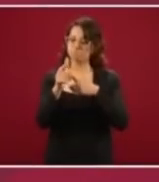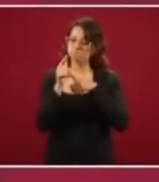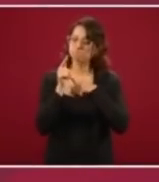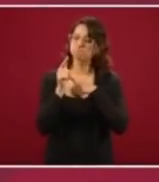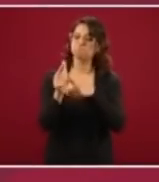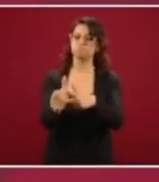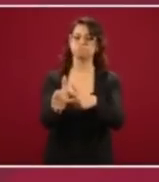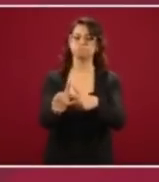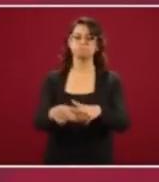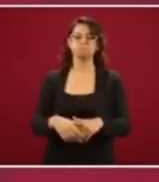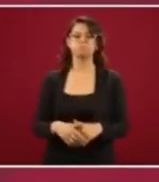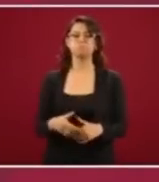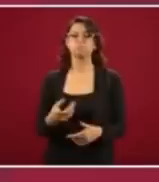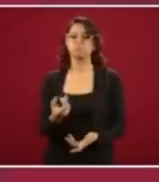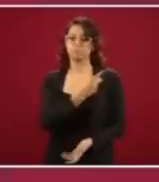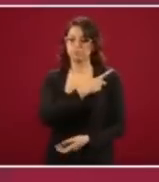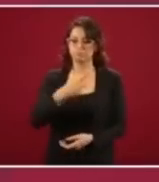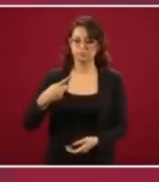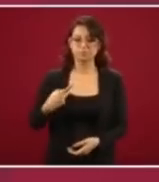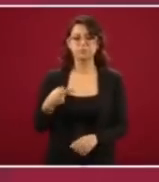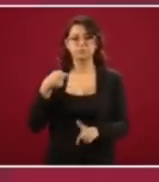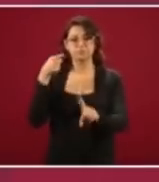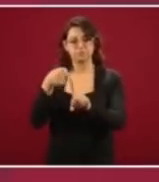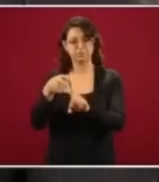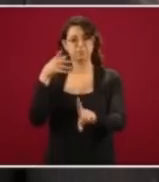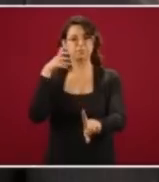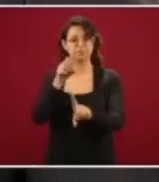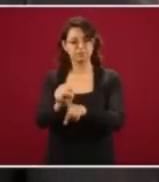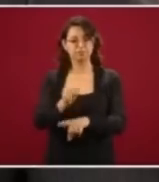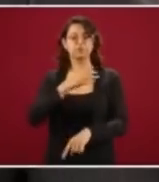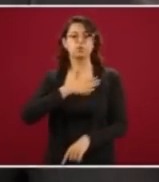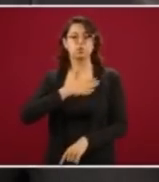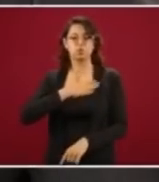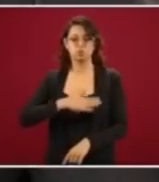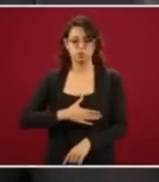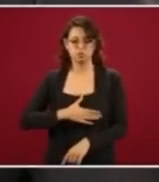en que debe de haber justicia